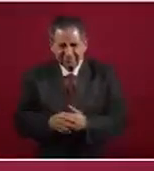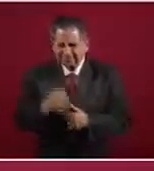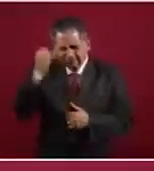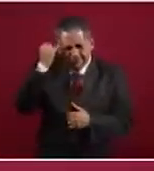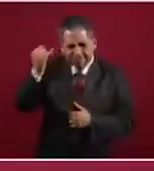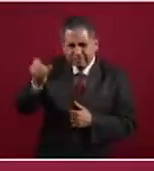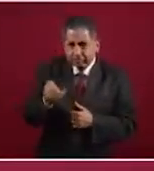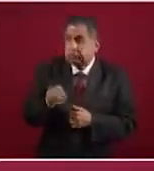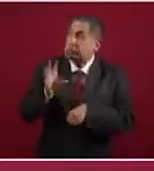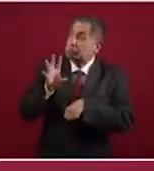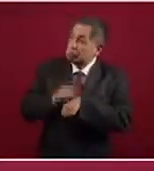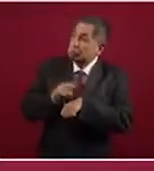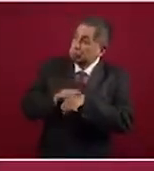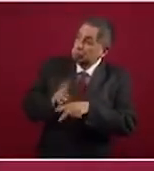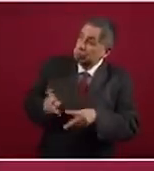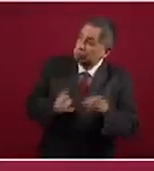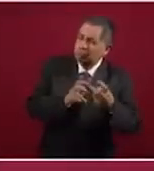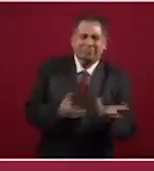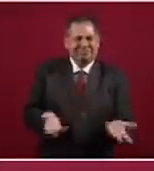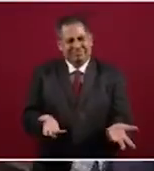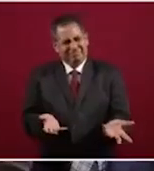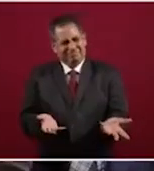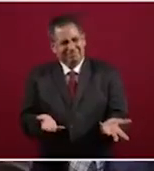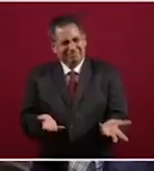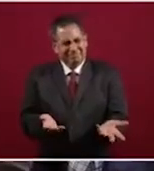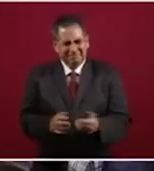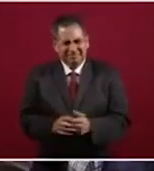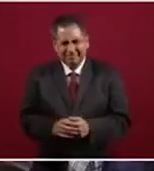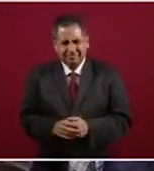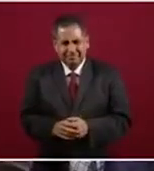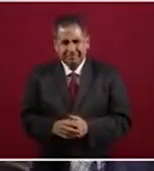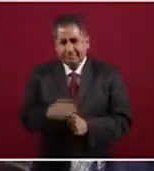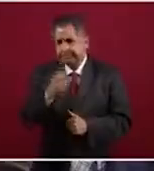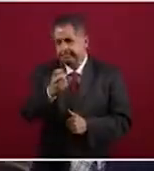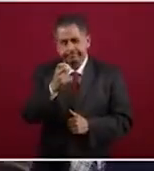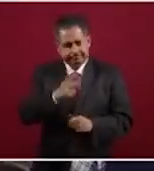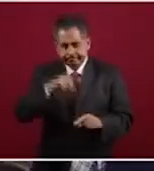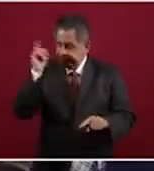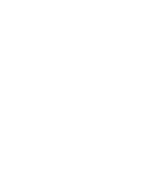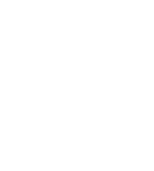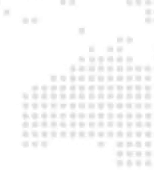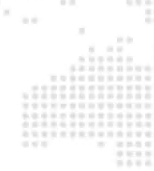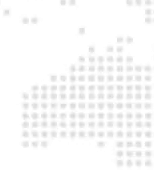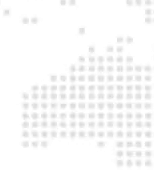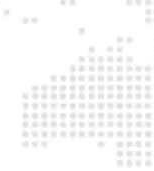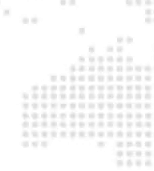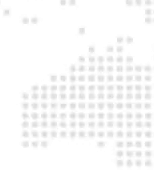Imagínense. Eso es lo que se está combatiendo.